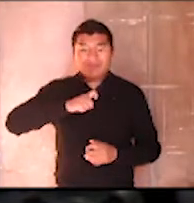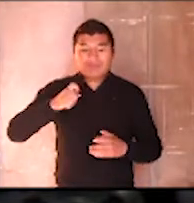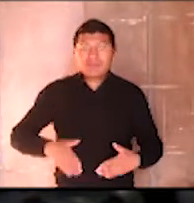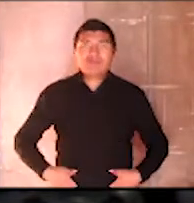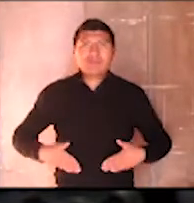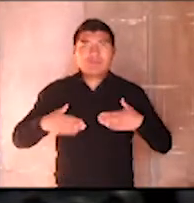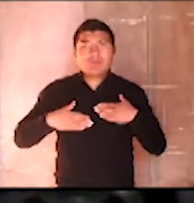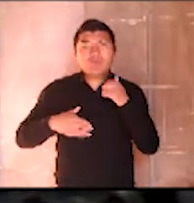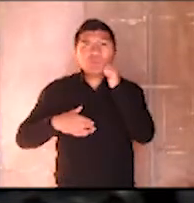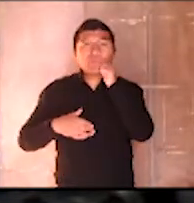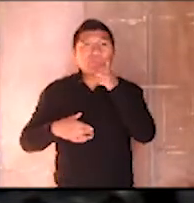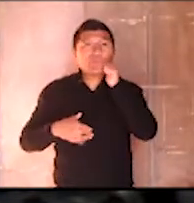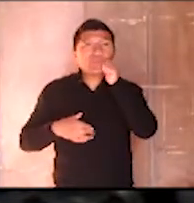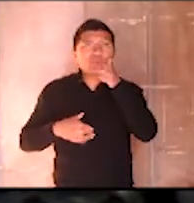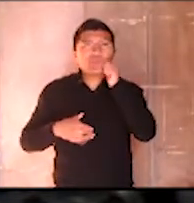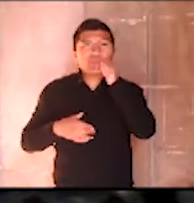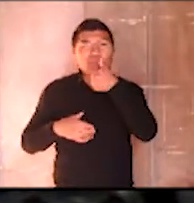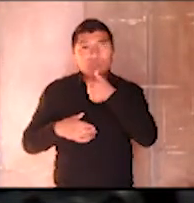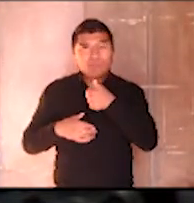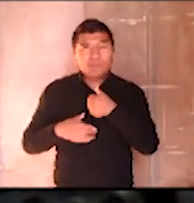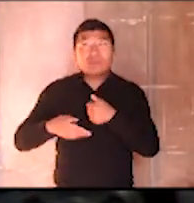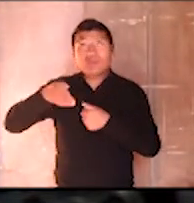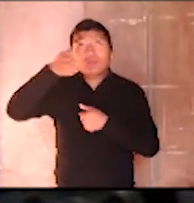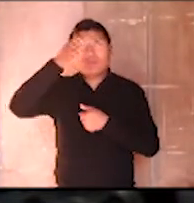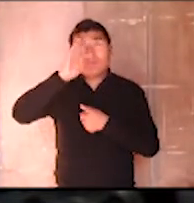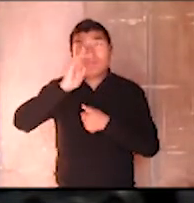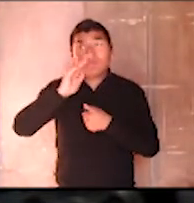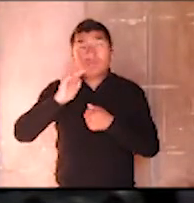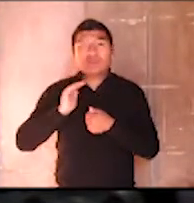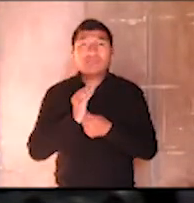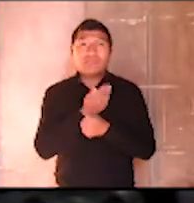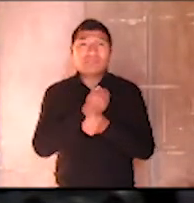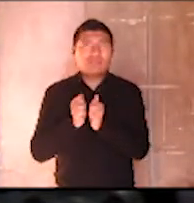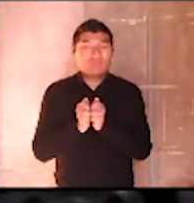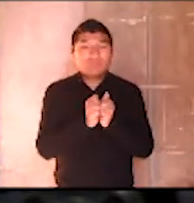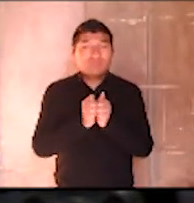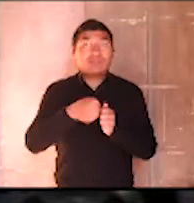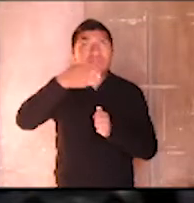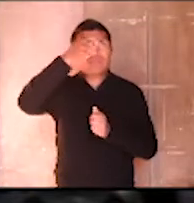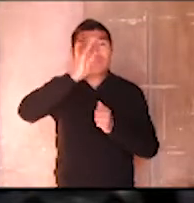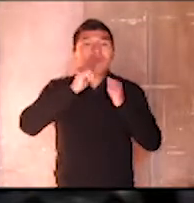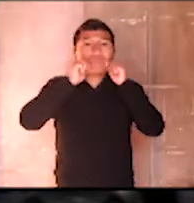vivir cotidianamente. Que Dios nos acompañe y que Dios